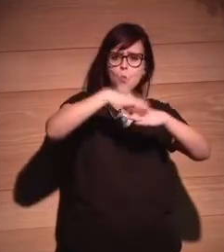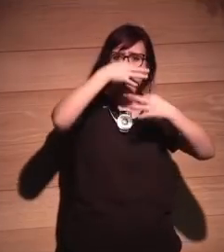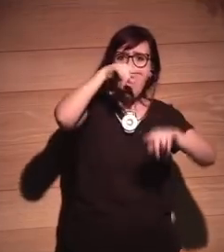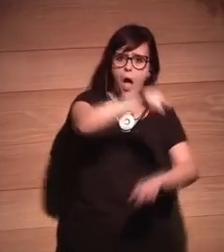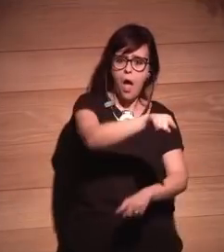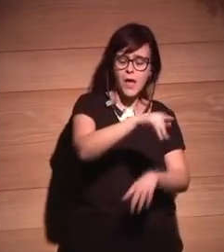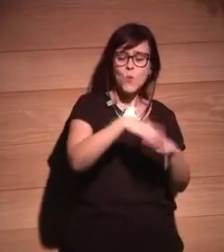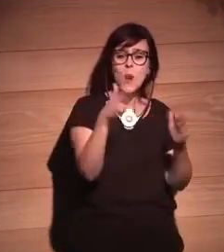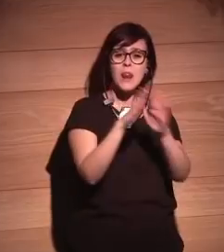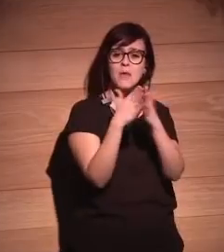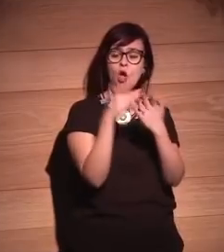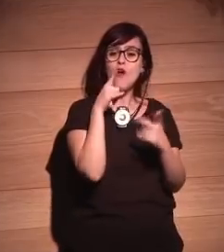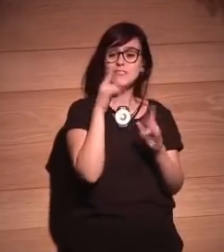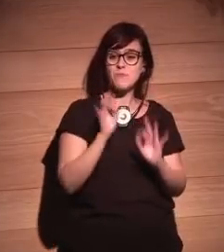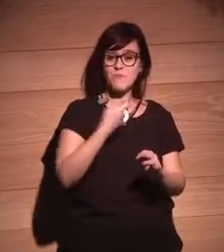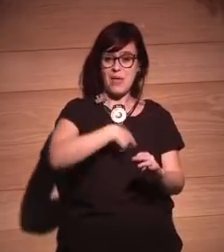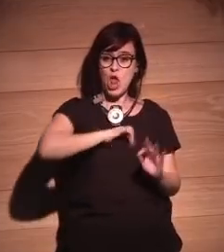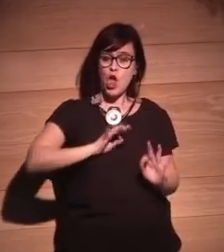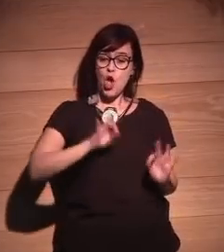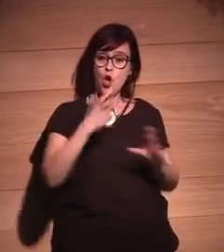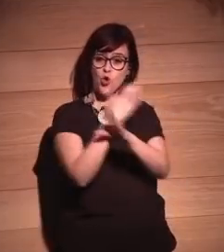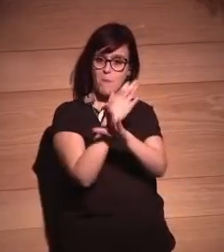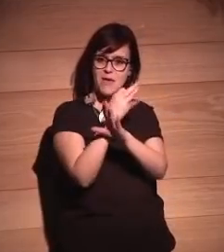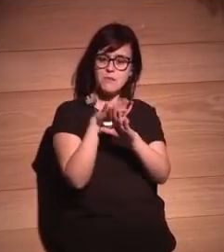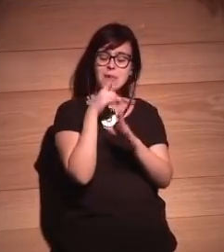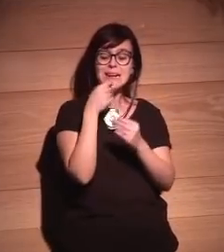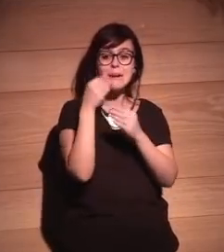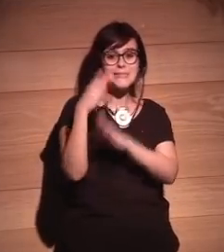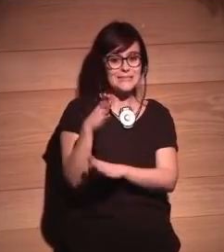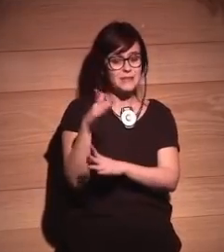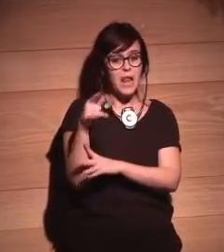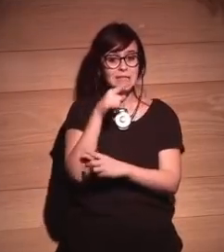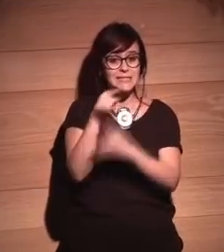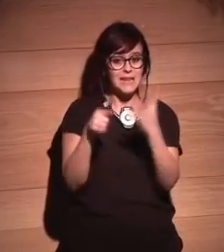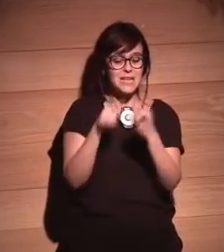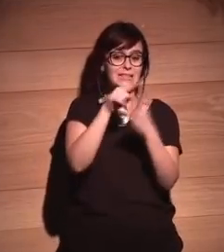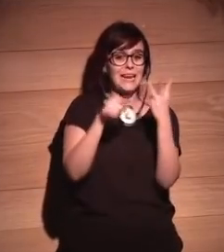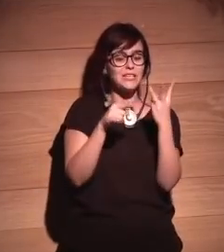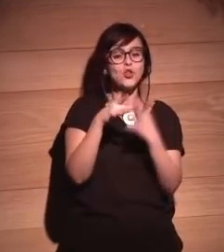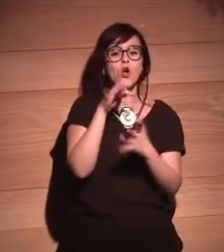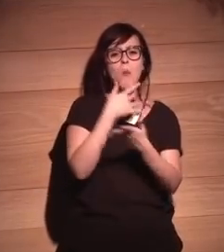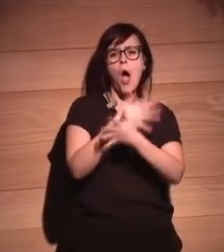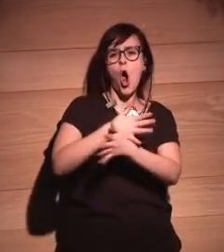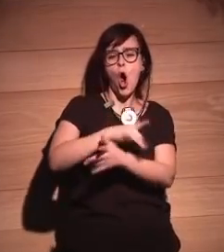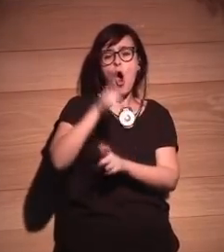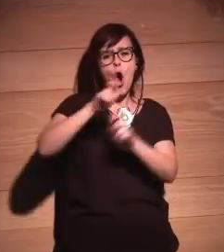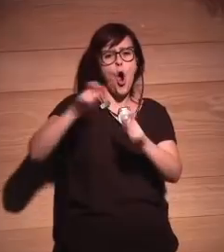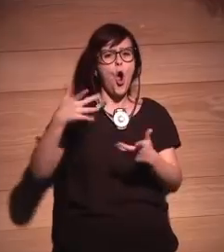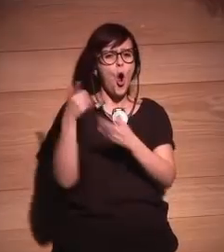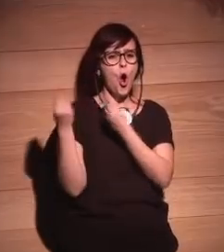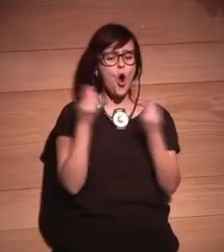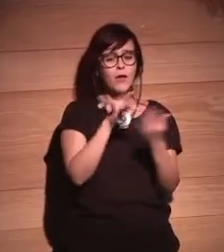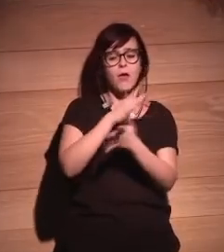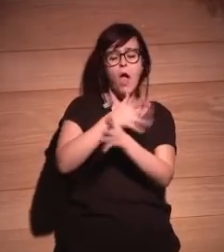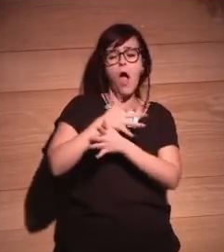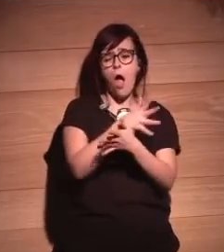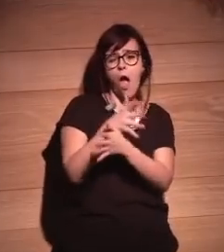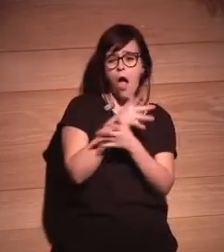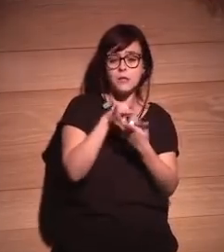libro español muy famoso de cómic que representa estos 3 elementos en una orgía fantástica, que entre los 3 llevan años en esa